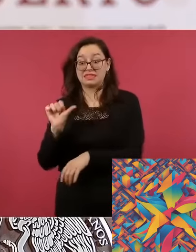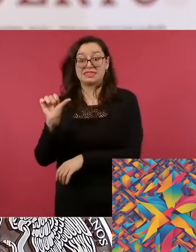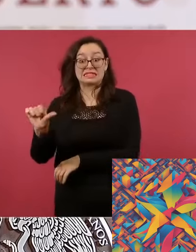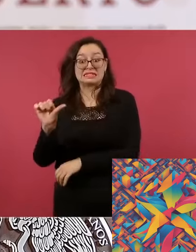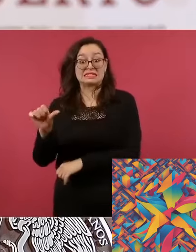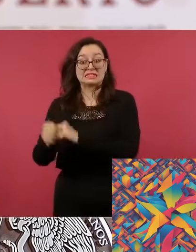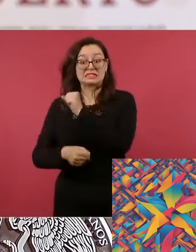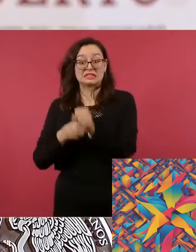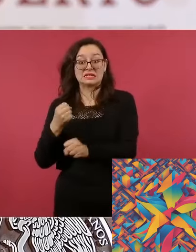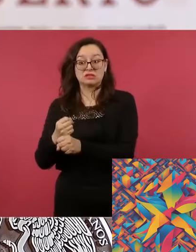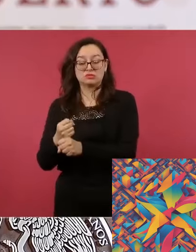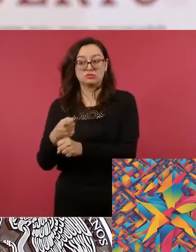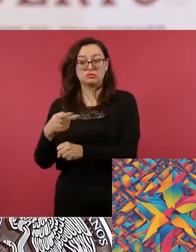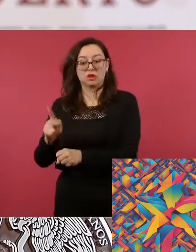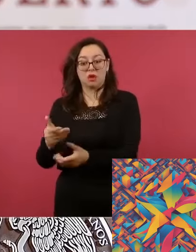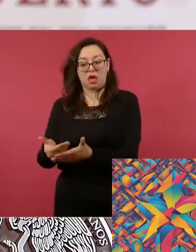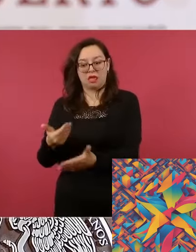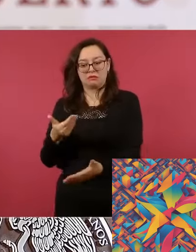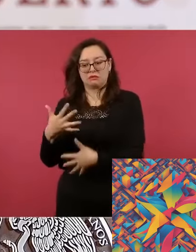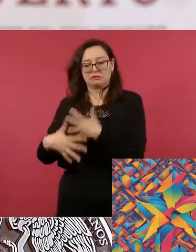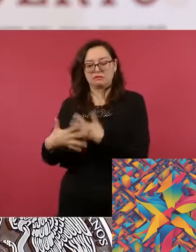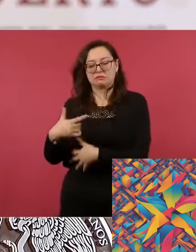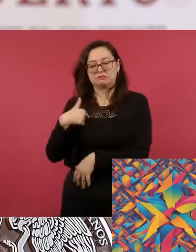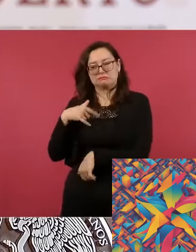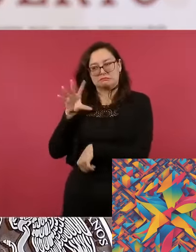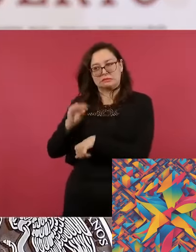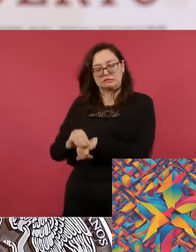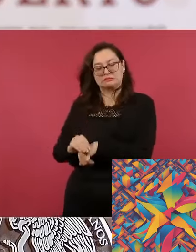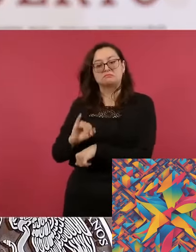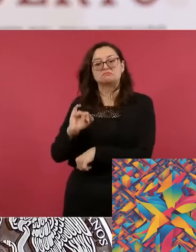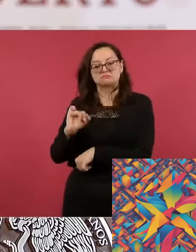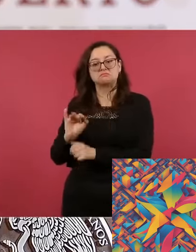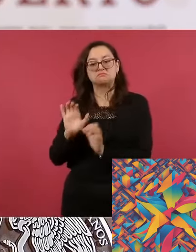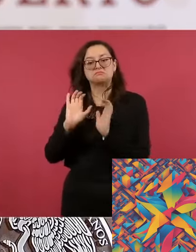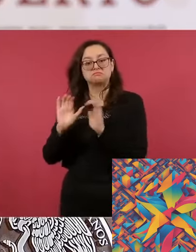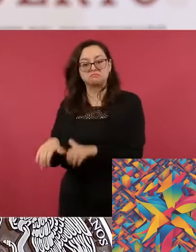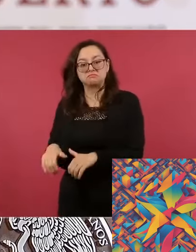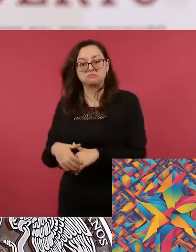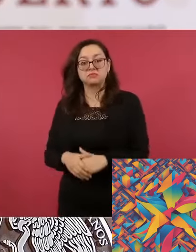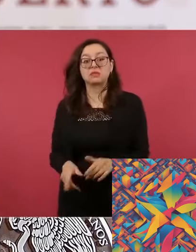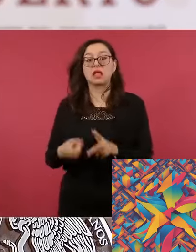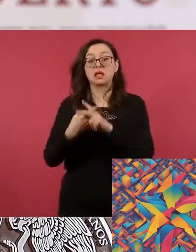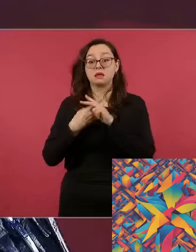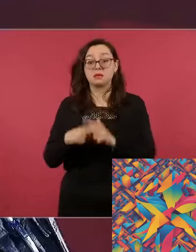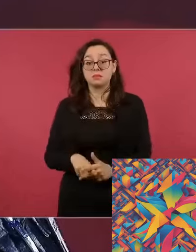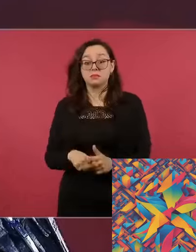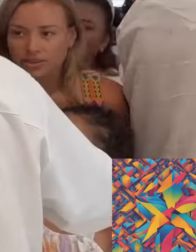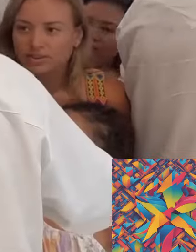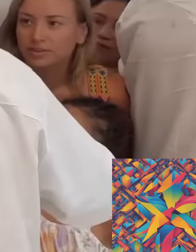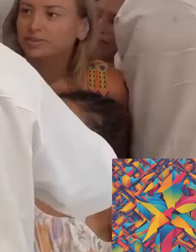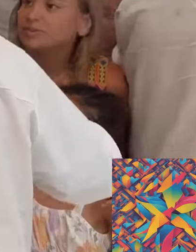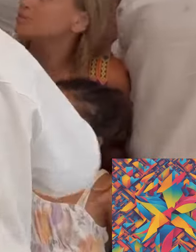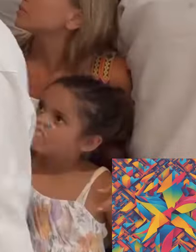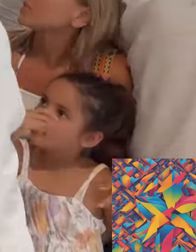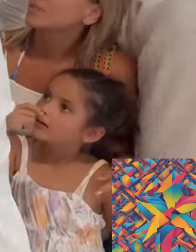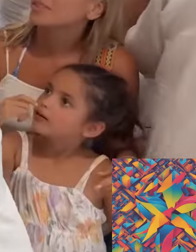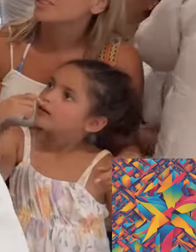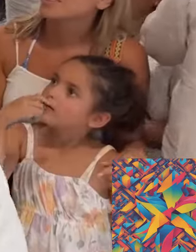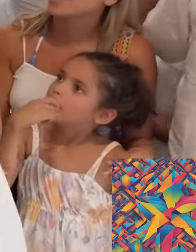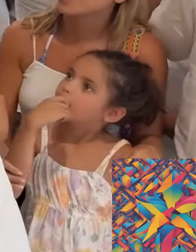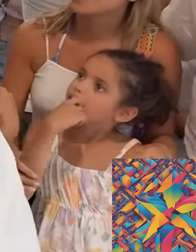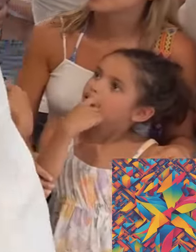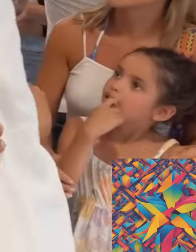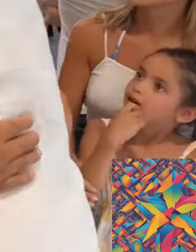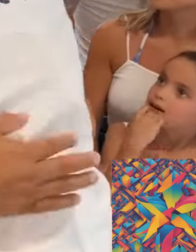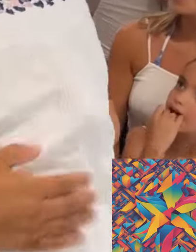Ramírez decidió compartir un audio que nos recordó la importancia del periodismo valiente y comprometido. Imagina la escena, la sala